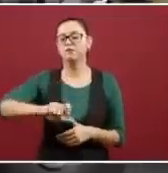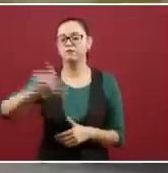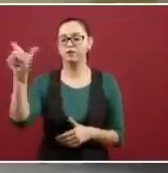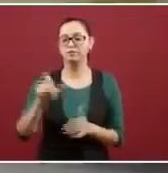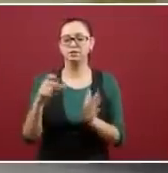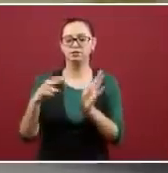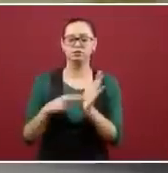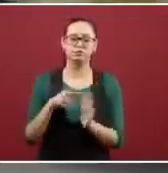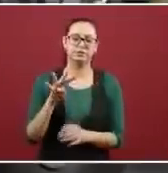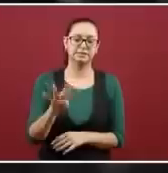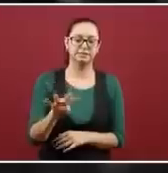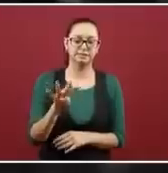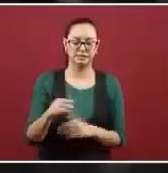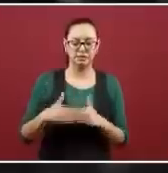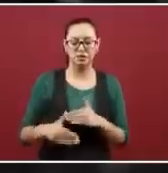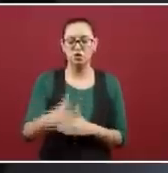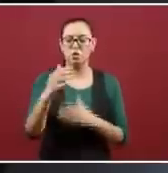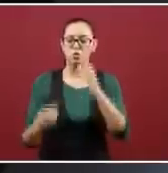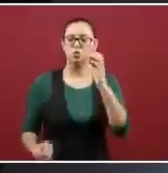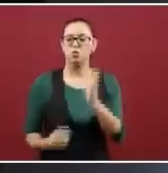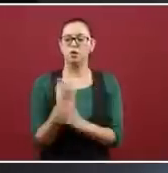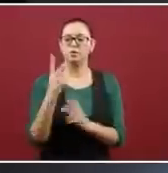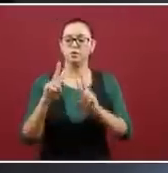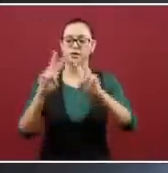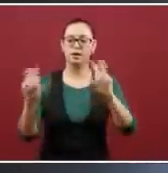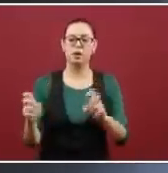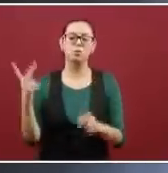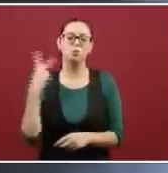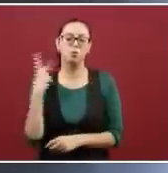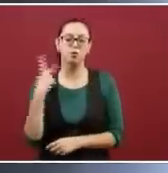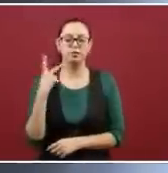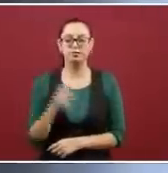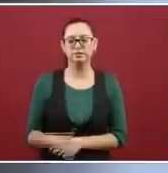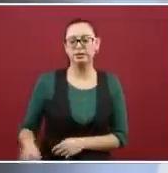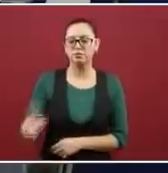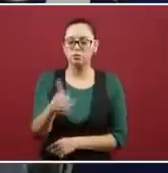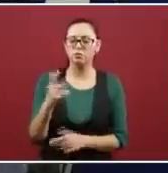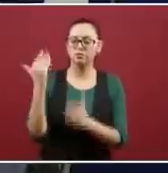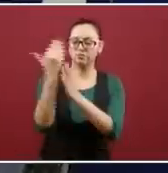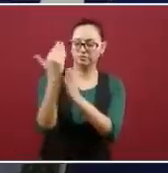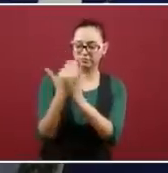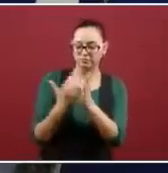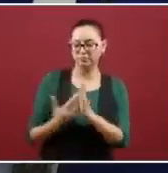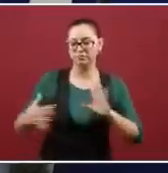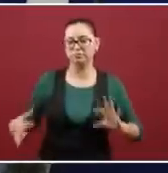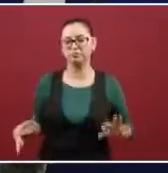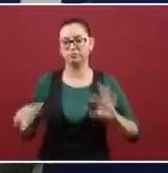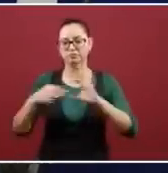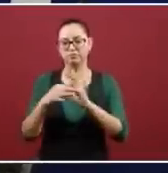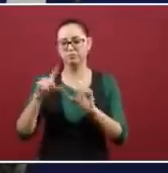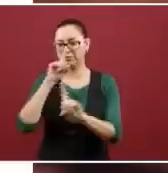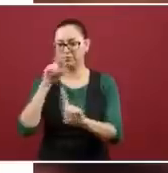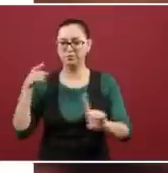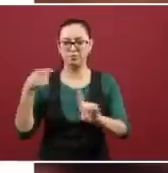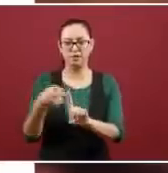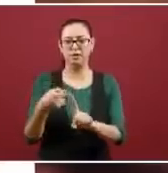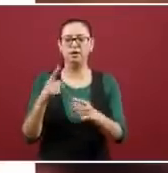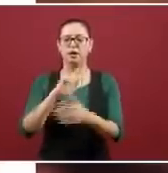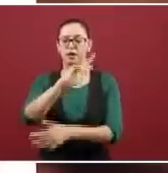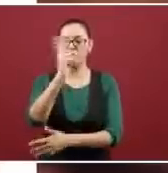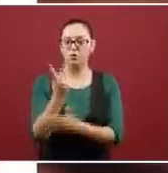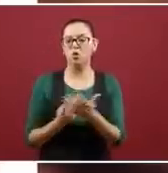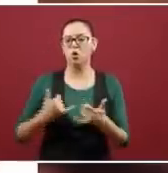México 2019, contribuyendo con las políticas públicas del gobierno federal en líneas de acción fundamentales como el